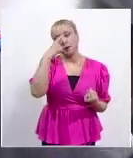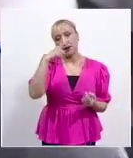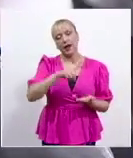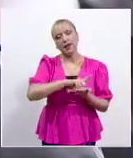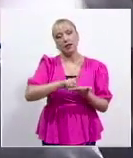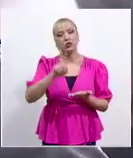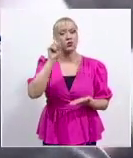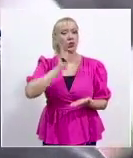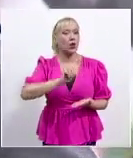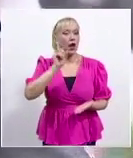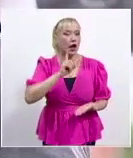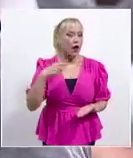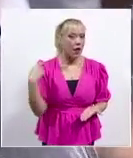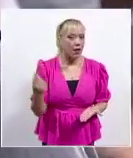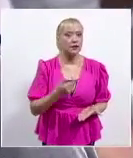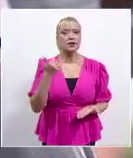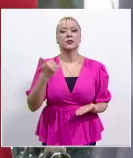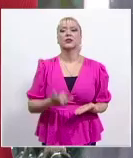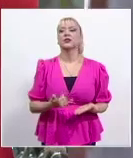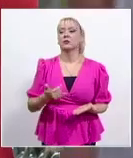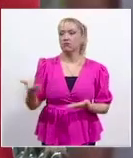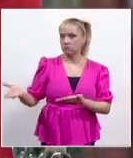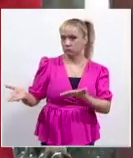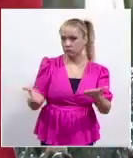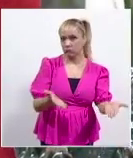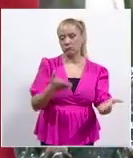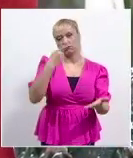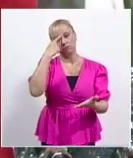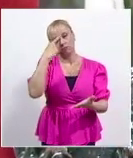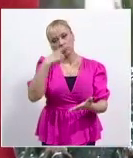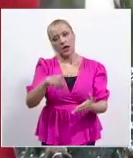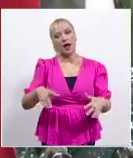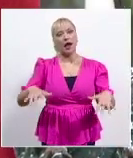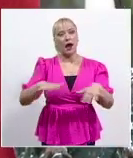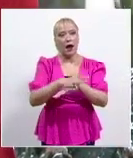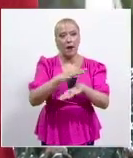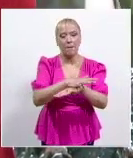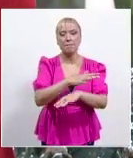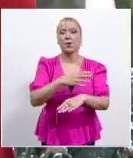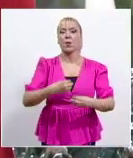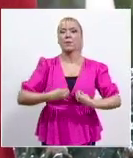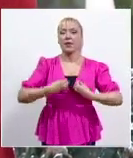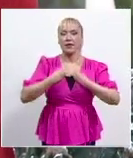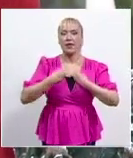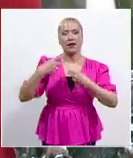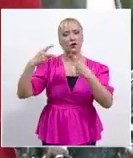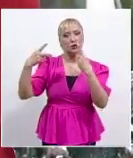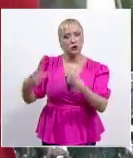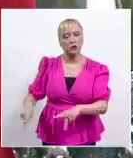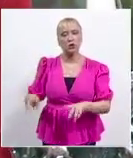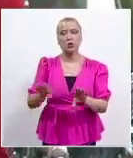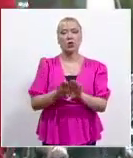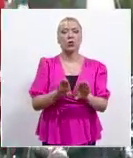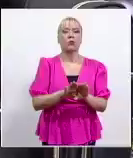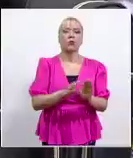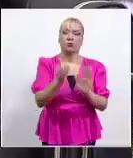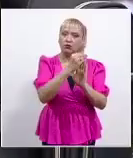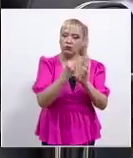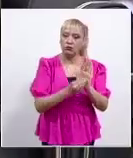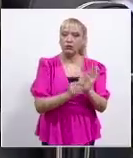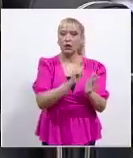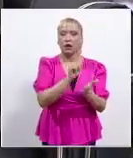derechos de las mujeres, así como participar en los procesos de transformación para revertir las estructuras políticas y sociales